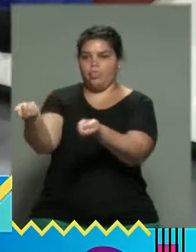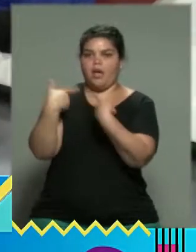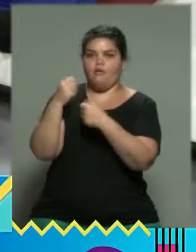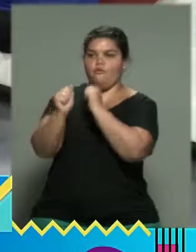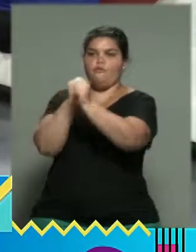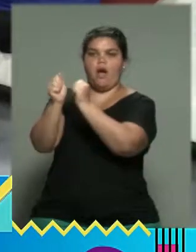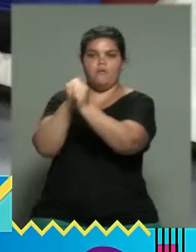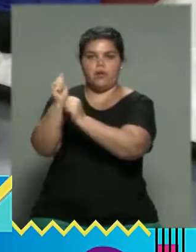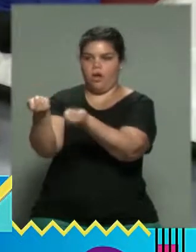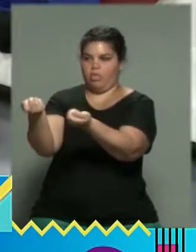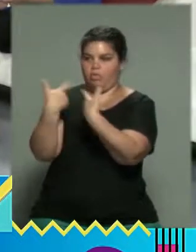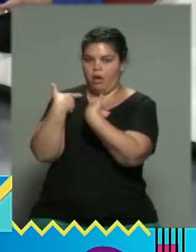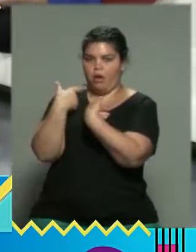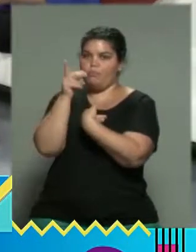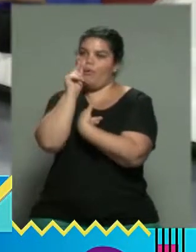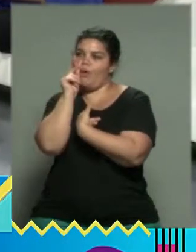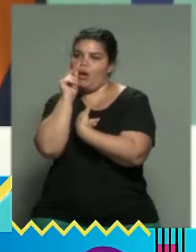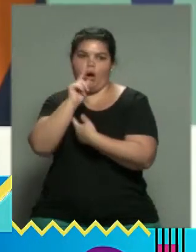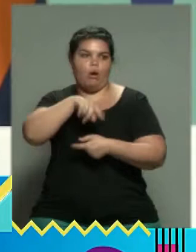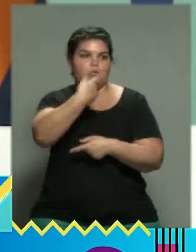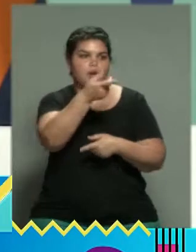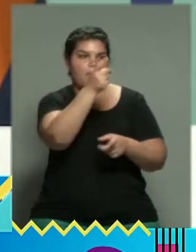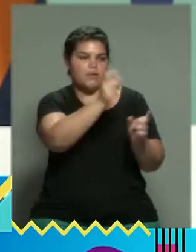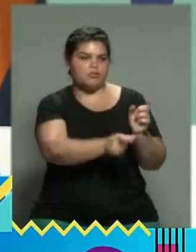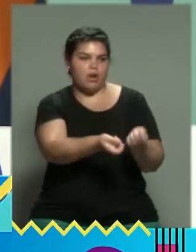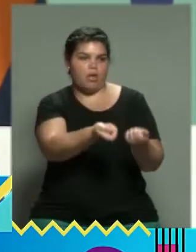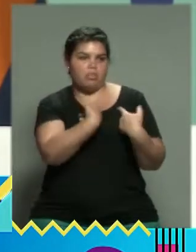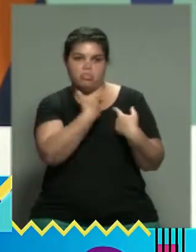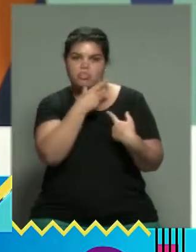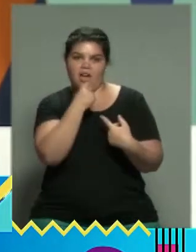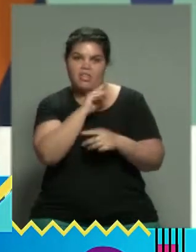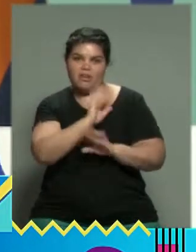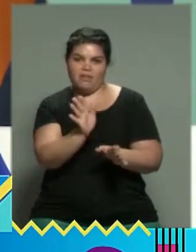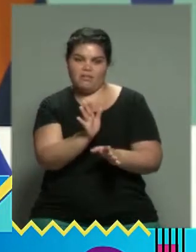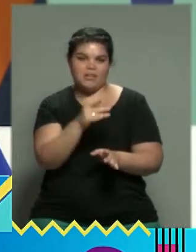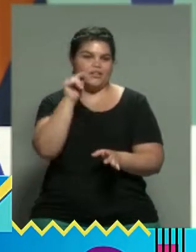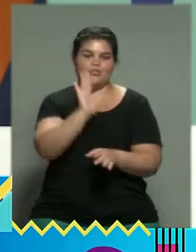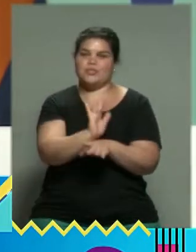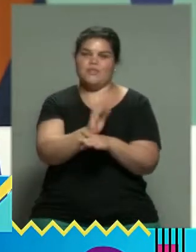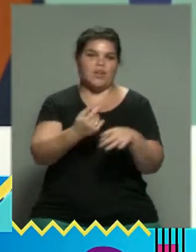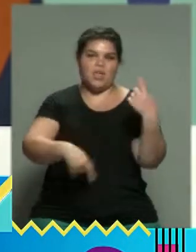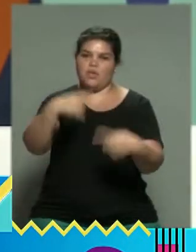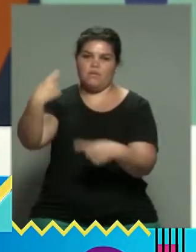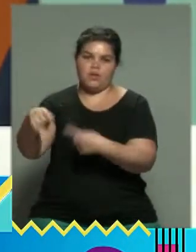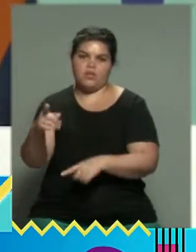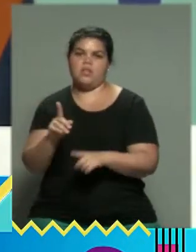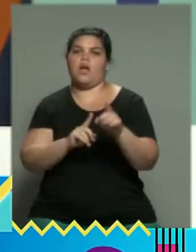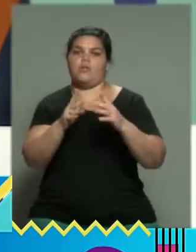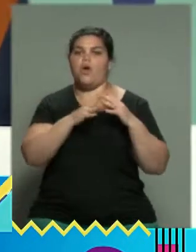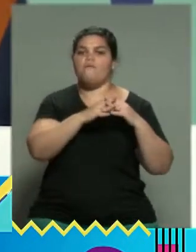otro de otra persona no. Y no va a ser igual, y no hay gente igual, hay bodegueros,